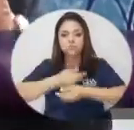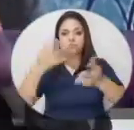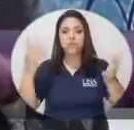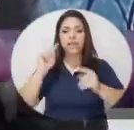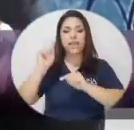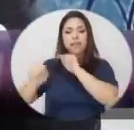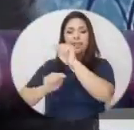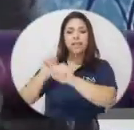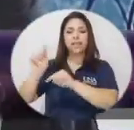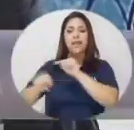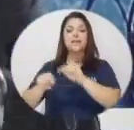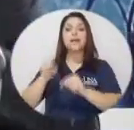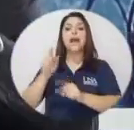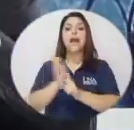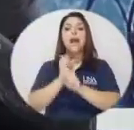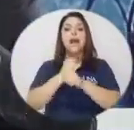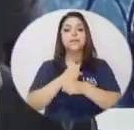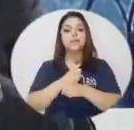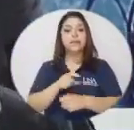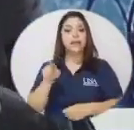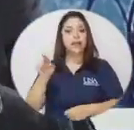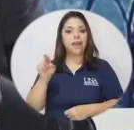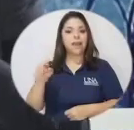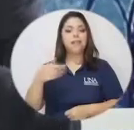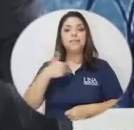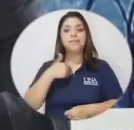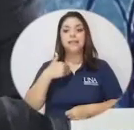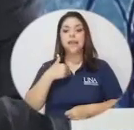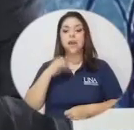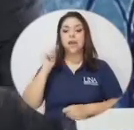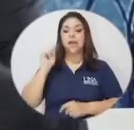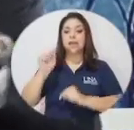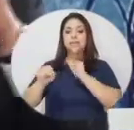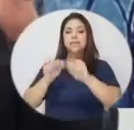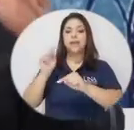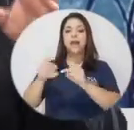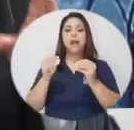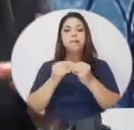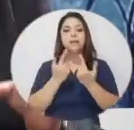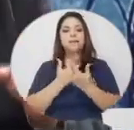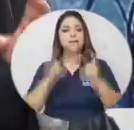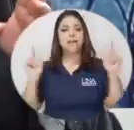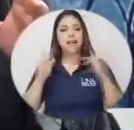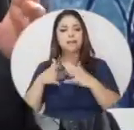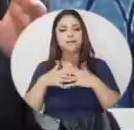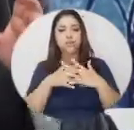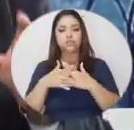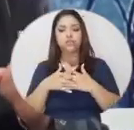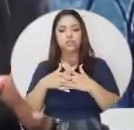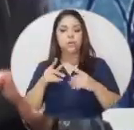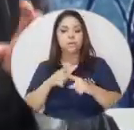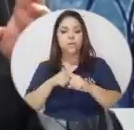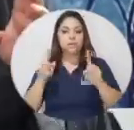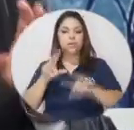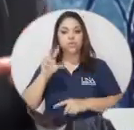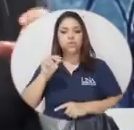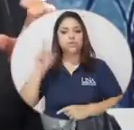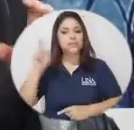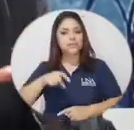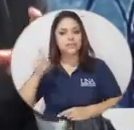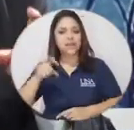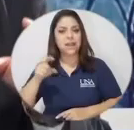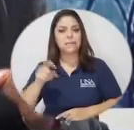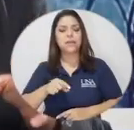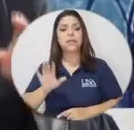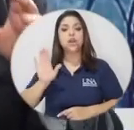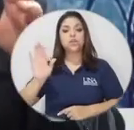él tenga una crítica de los sectores más liberales de Estados Unidos, pero no necesariamente de la otra parte que es la